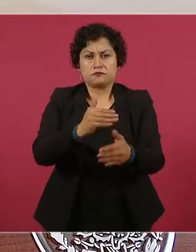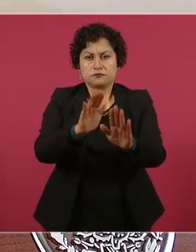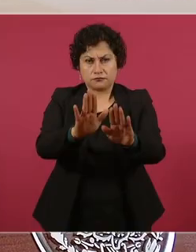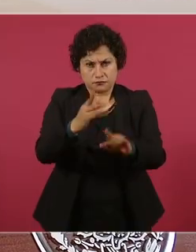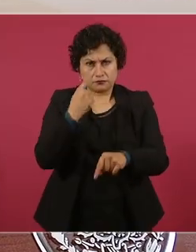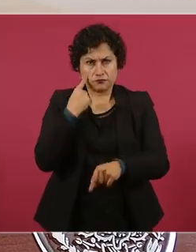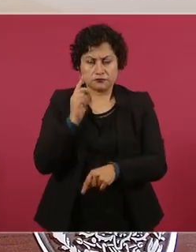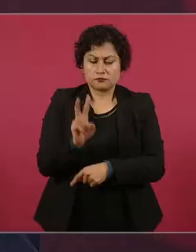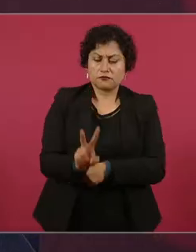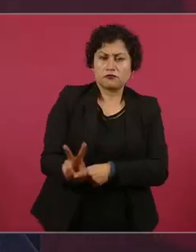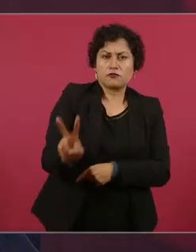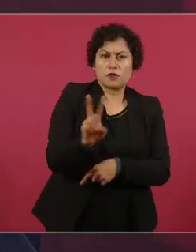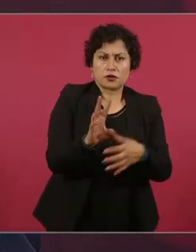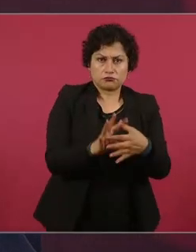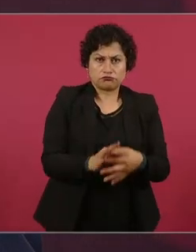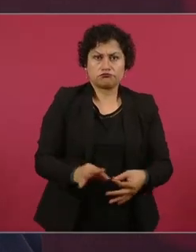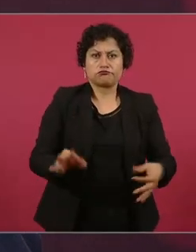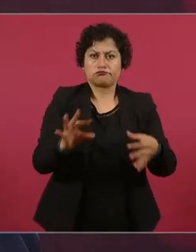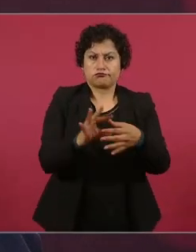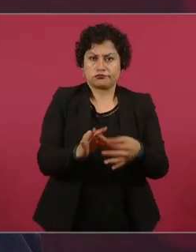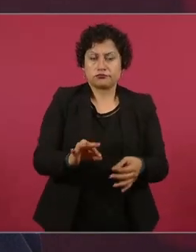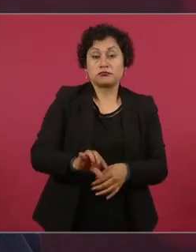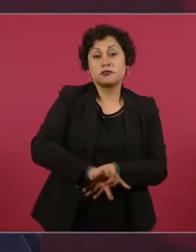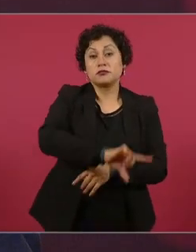luego el compromiso es en marzo.